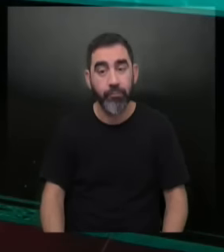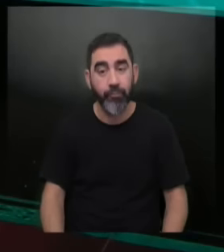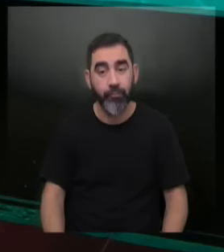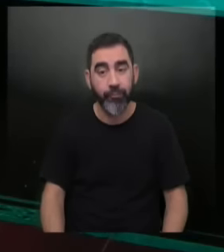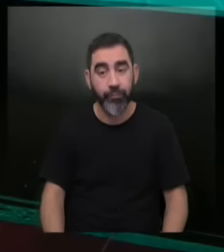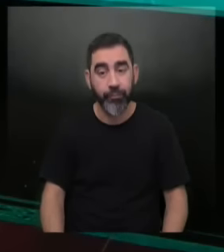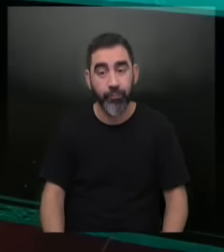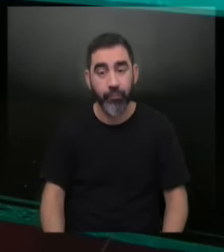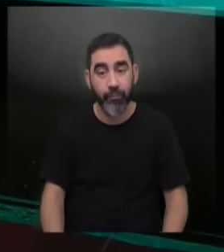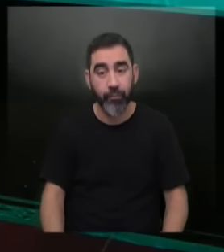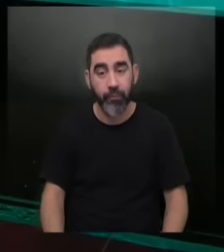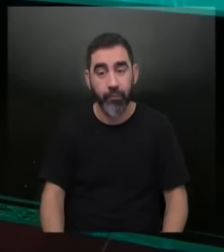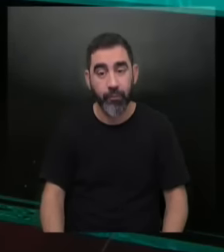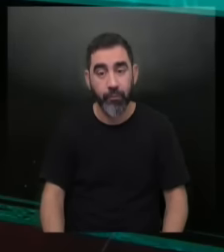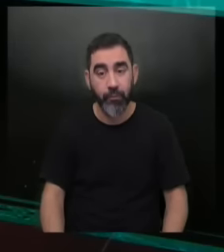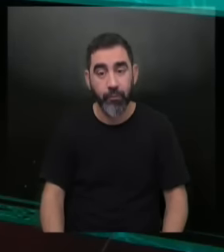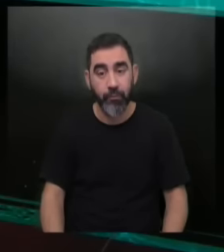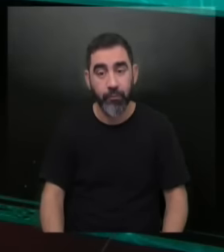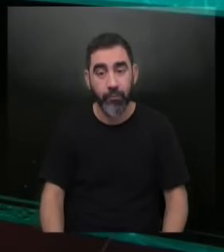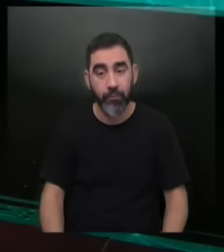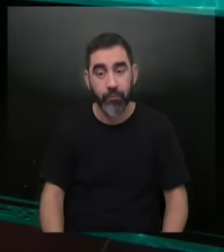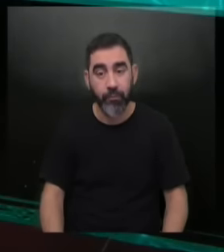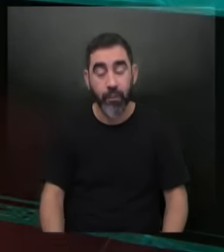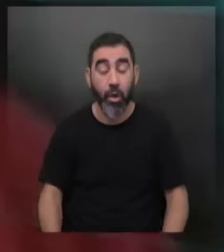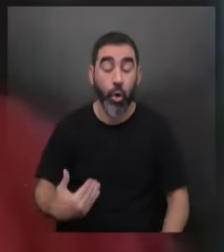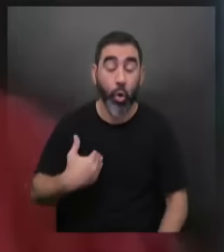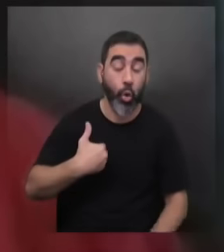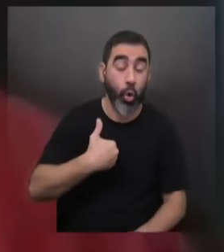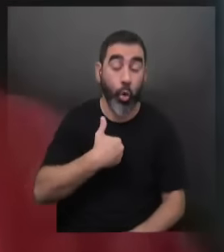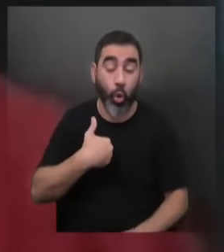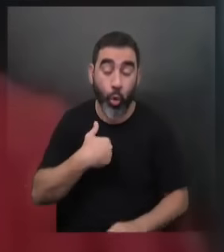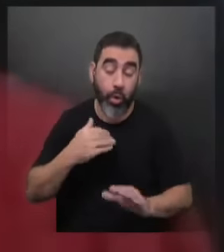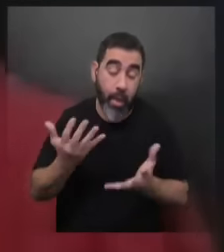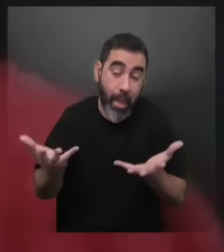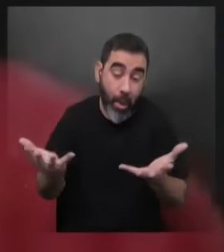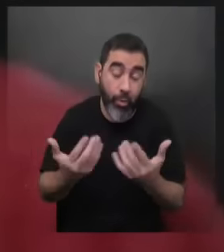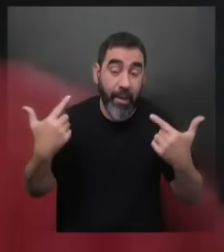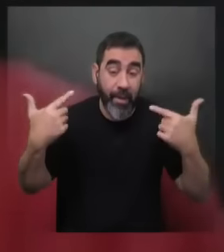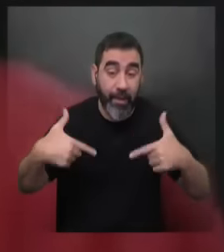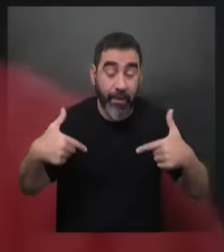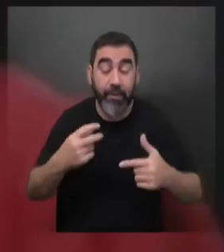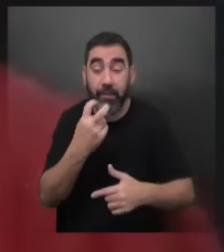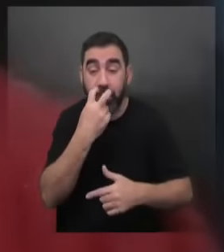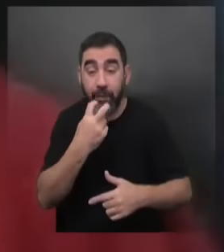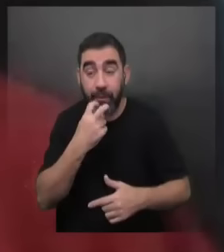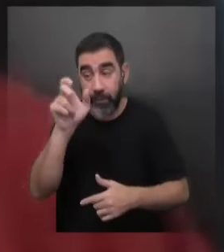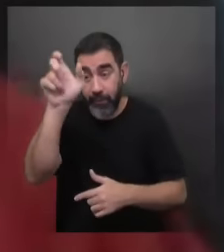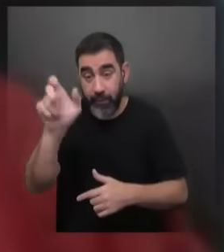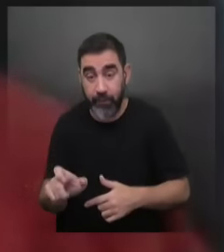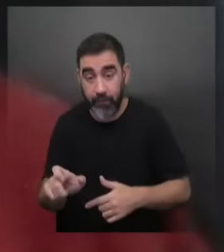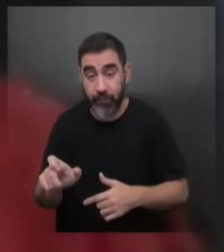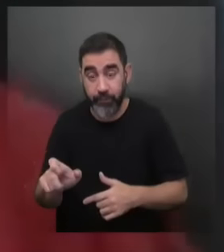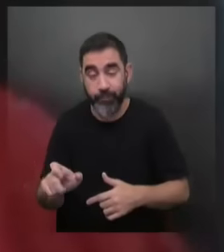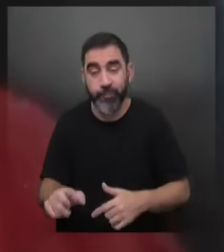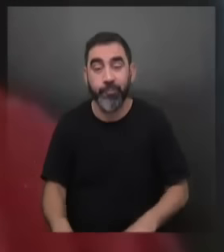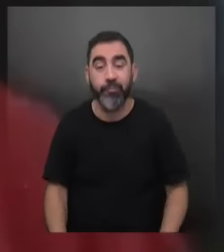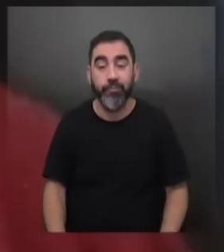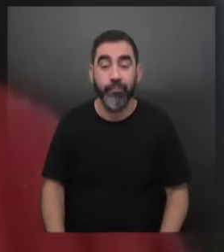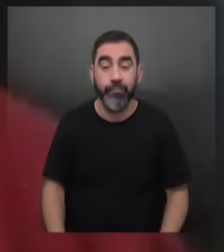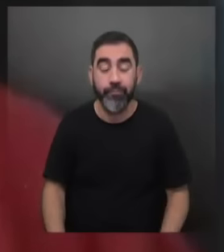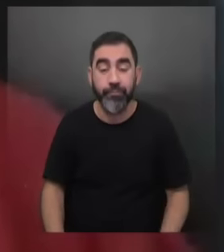en realidad el digamos el rol que tiene hoy la intendenta o cualquier gobierno